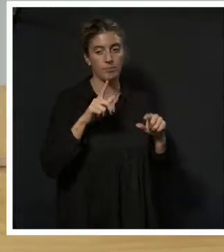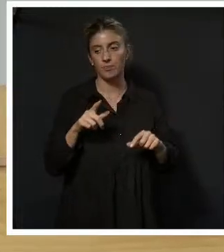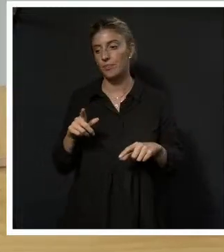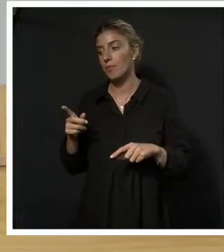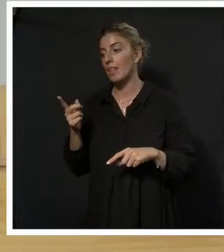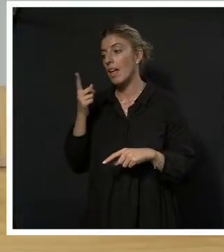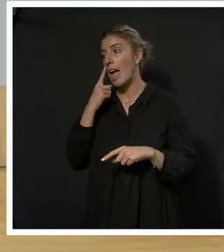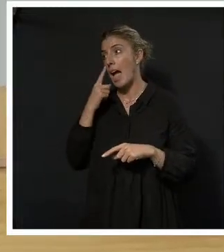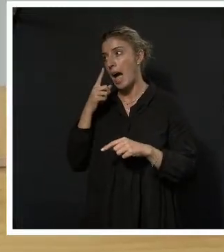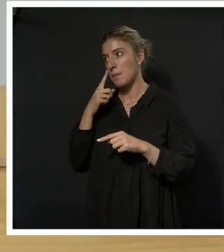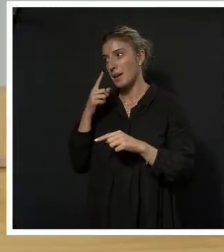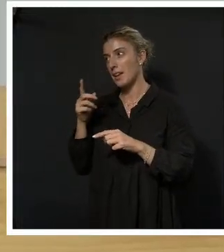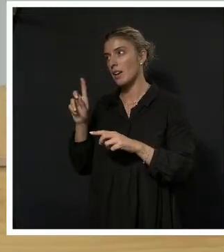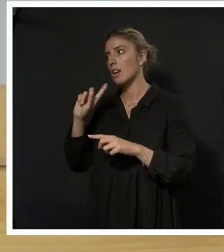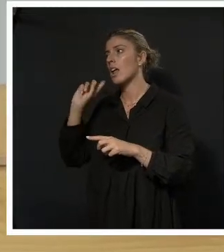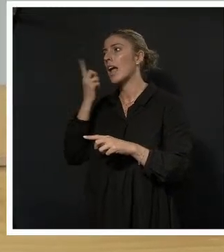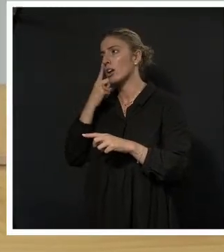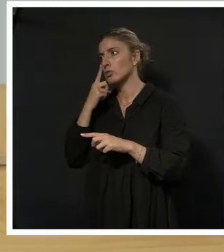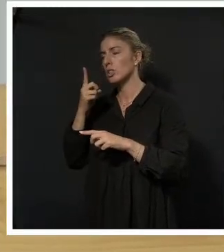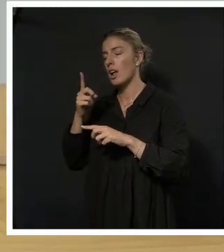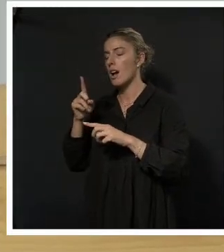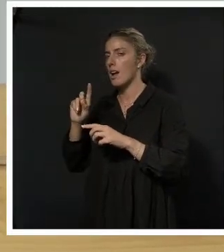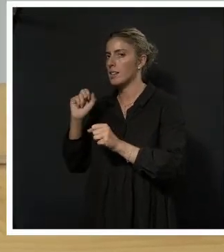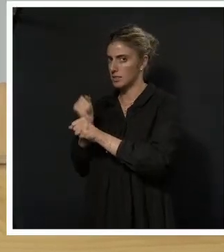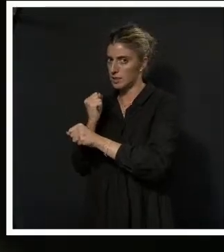que encontrarte trabajando